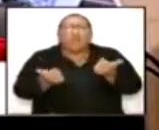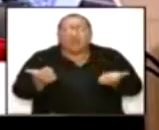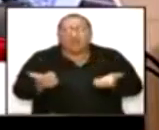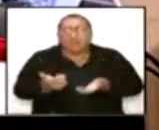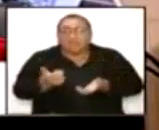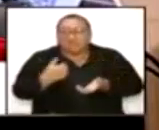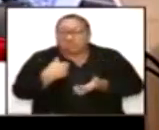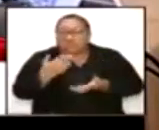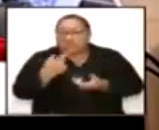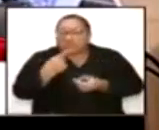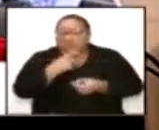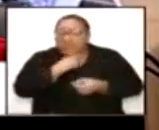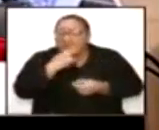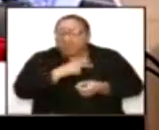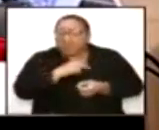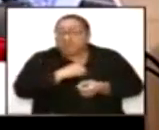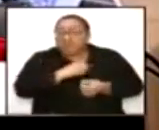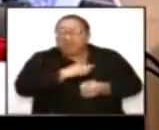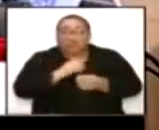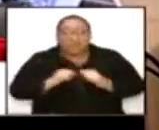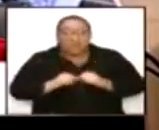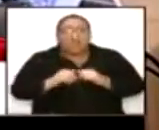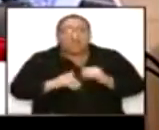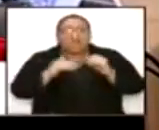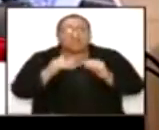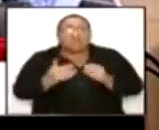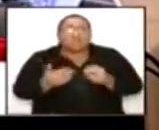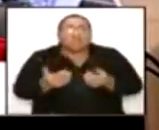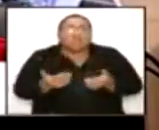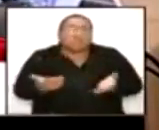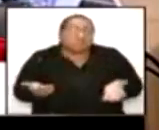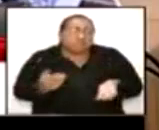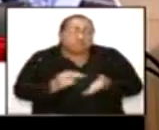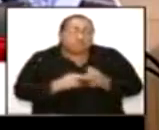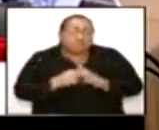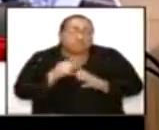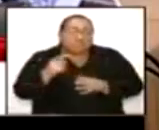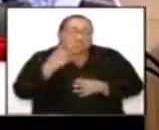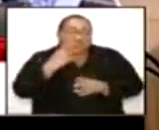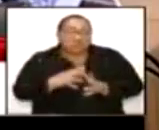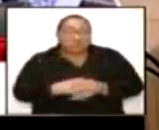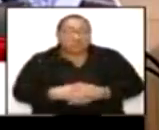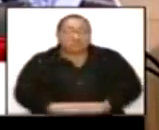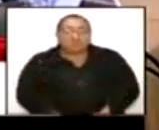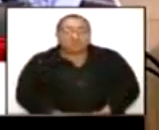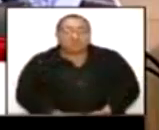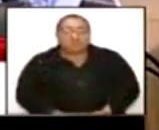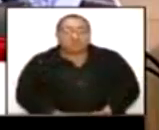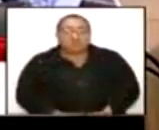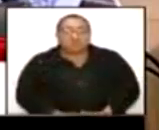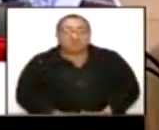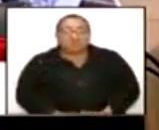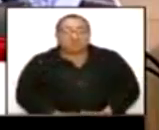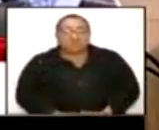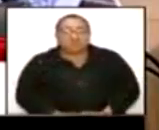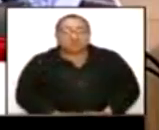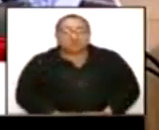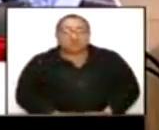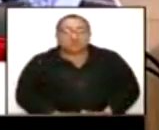decir, esperemos que la niña se fortalezca y que siga creciendo. ¿Sabe lo que significa esa experiencia terrible de esta niña de 13